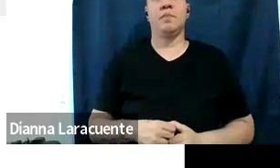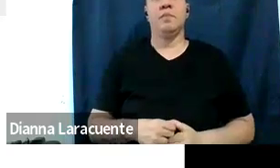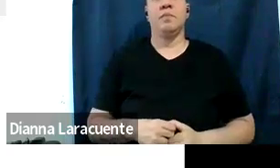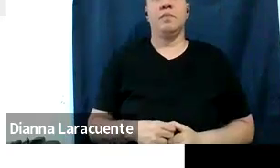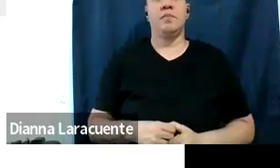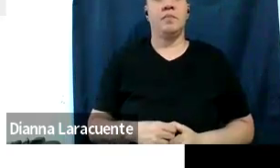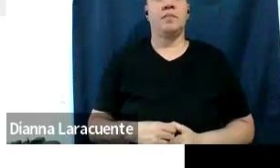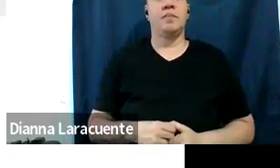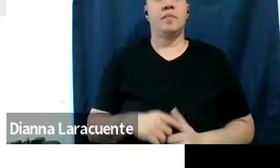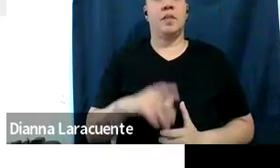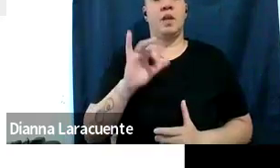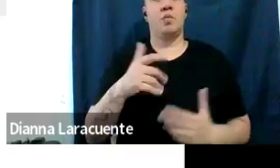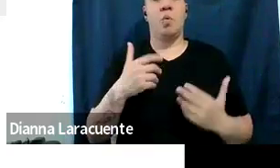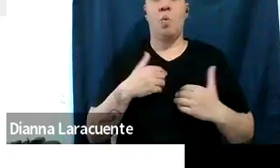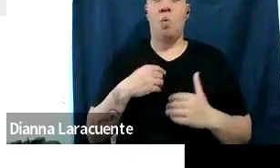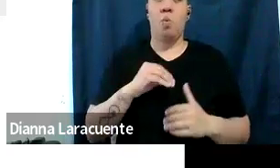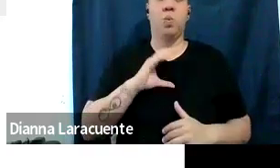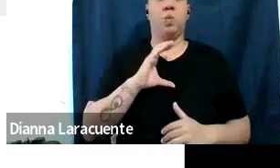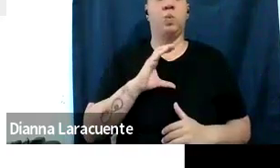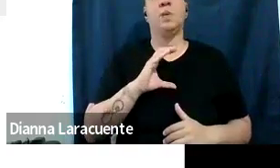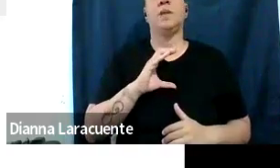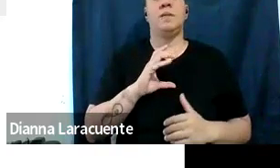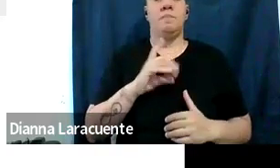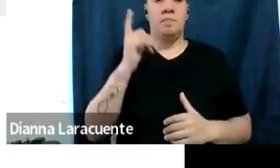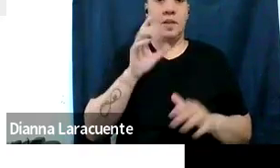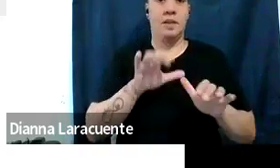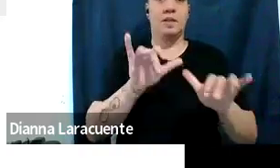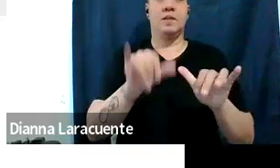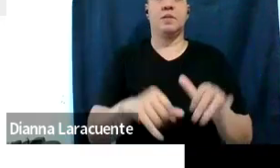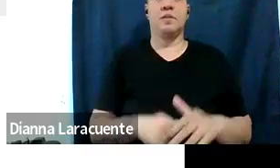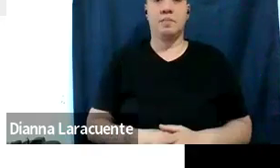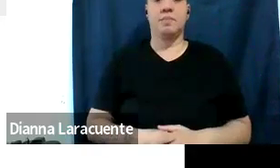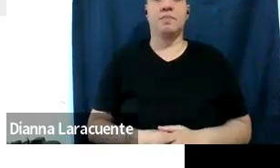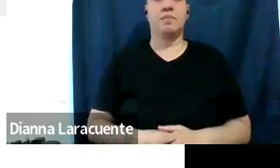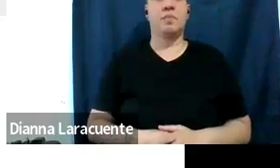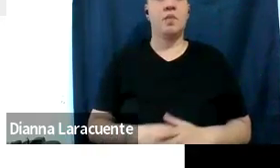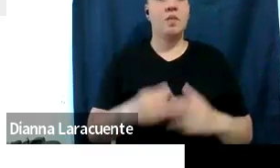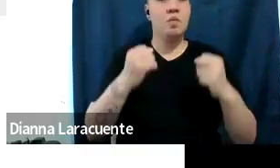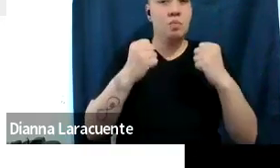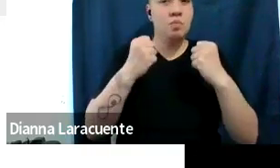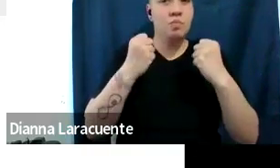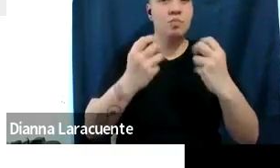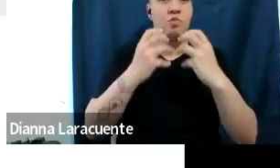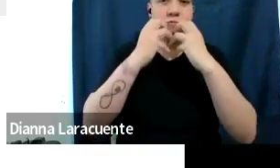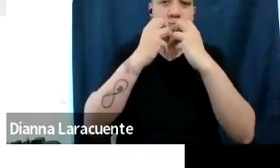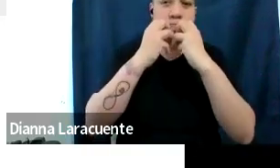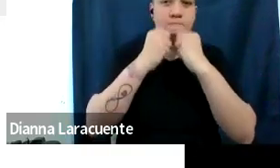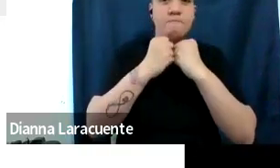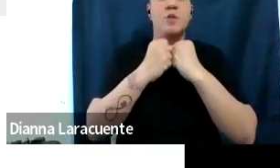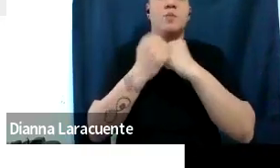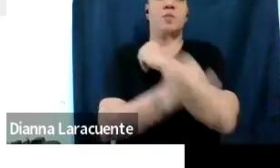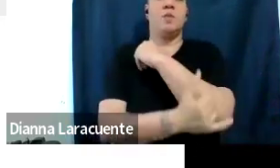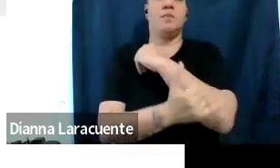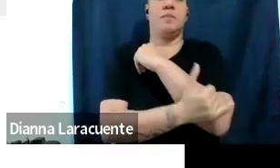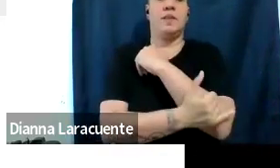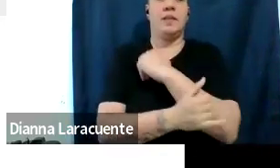Hay que tener grandeza de espíritu para hacer eso. Hay que tener mucho amor por el país. Y ese es